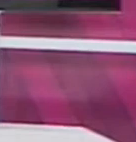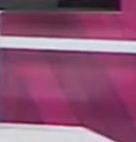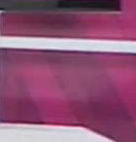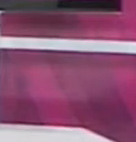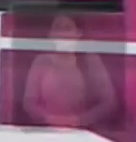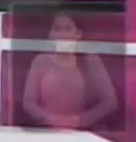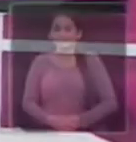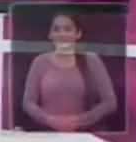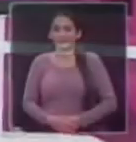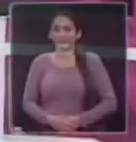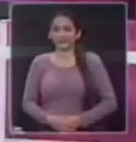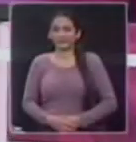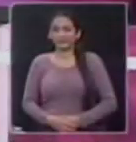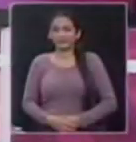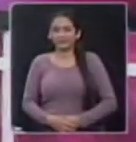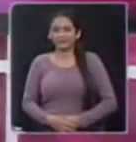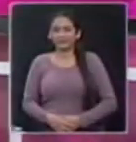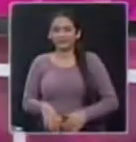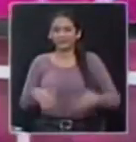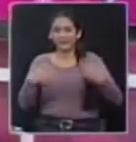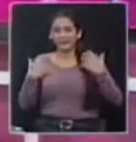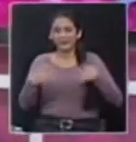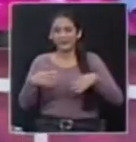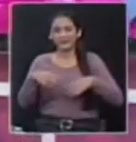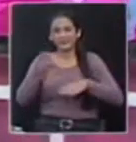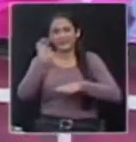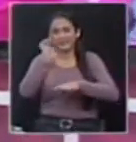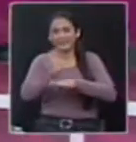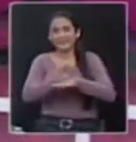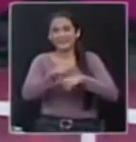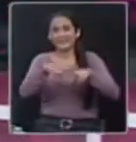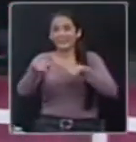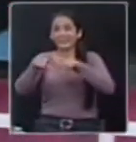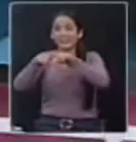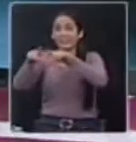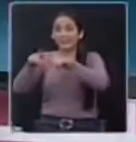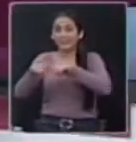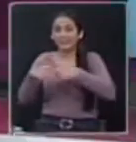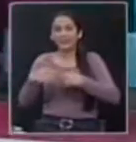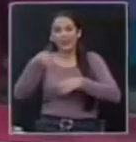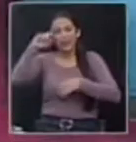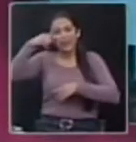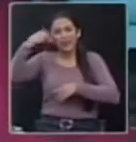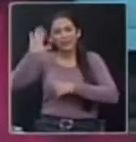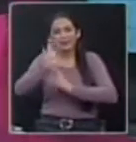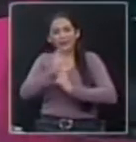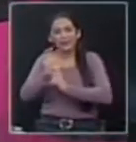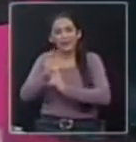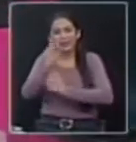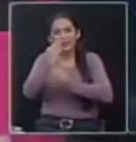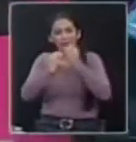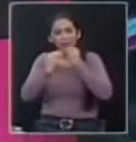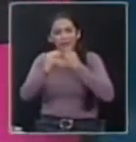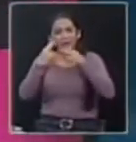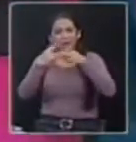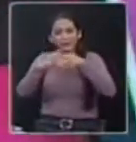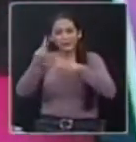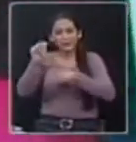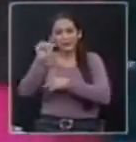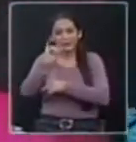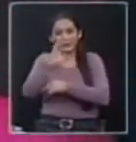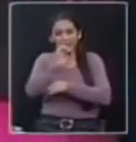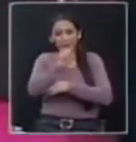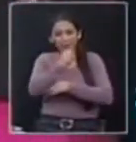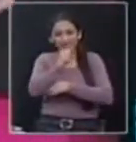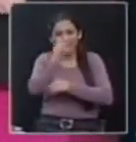Bueno, y si hablamos de lugares tradicionales, más de 40 huecas formaron parte de la Feria Raíces que se realizó en el Centro de Convenciones de Guayaquil por las